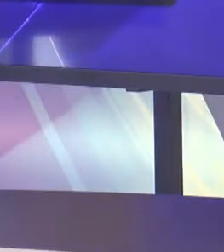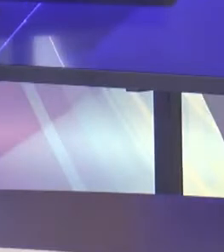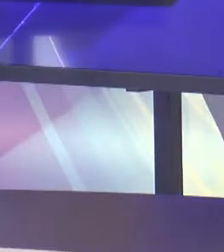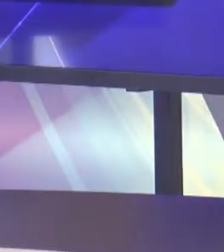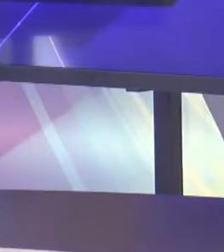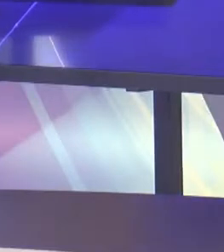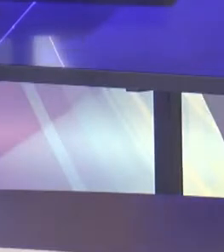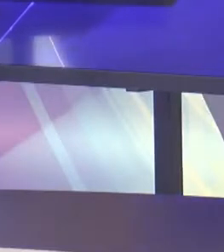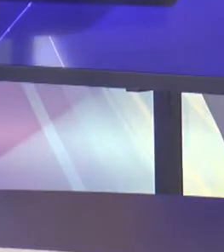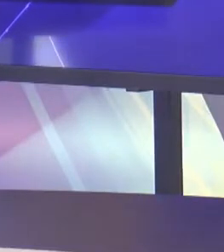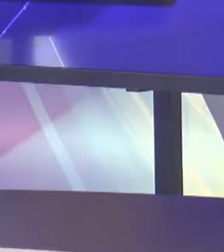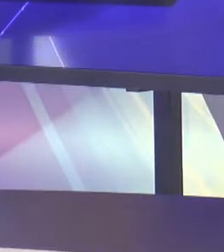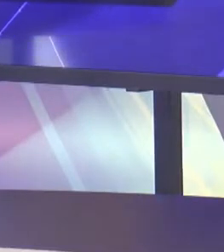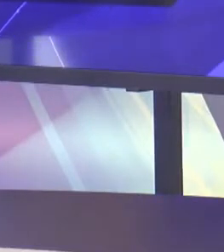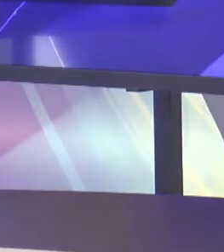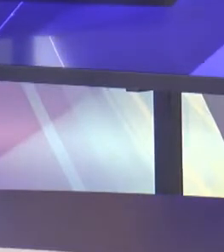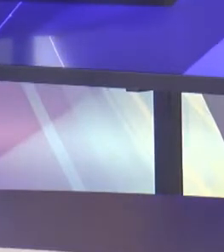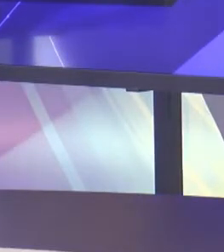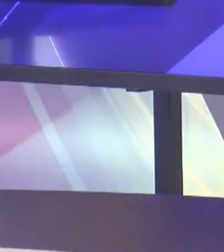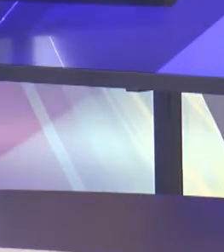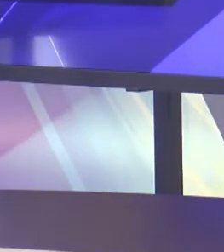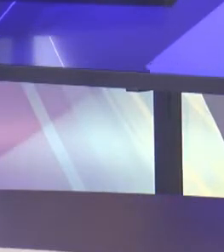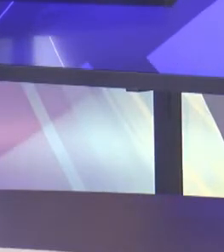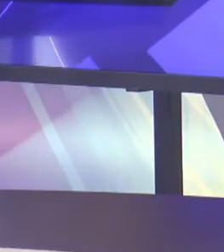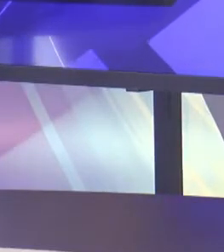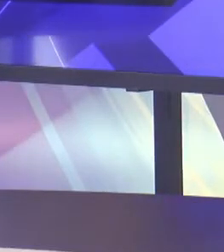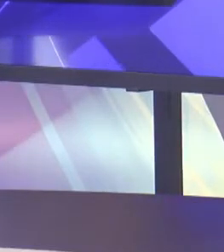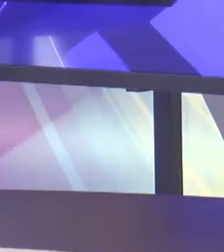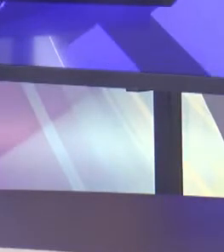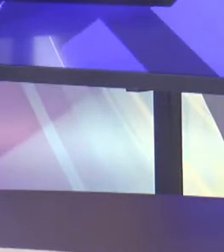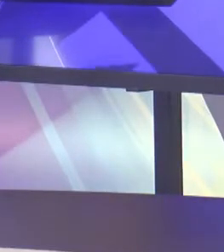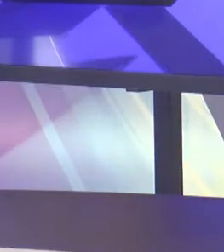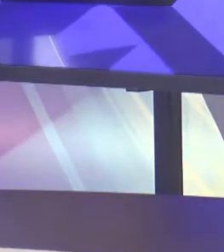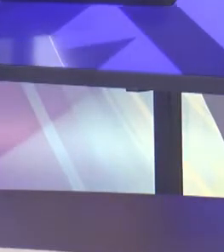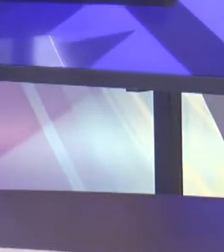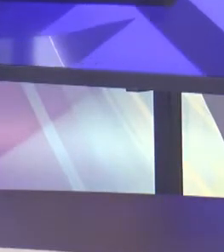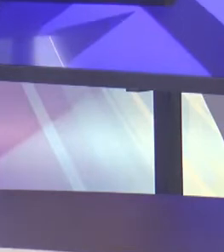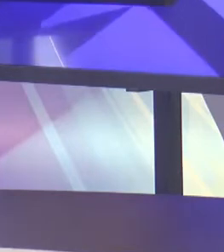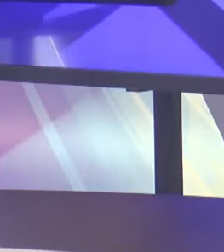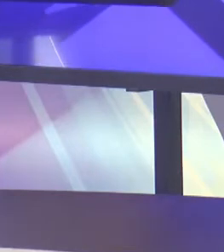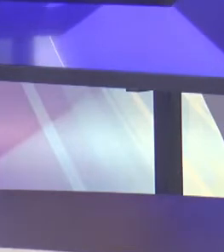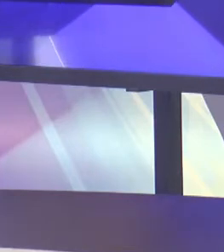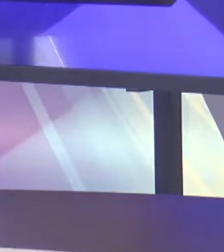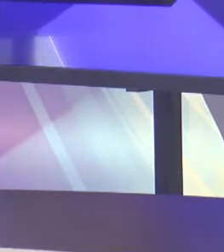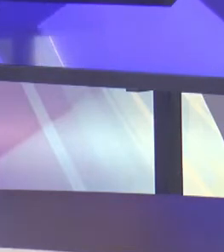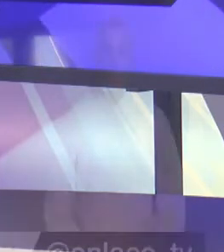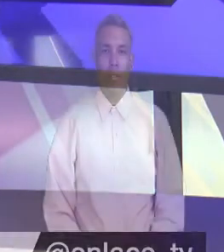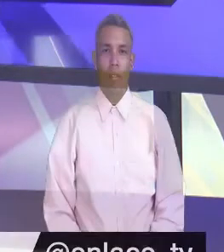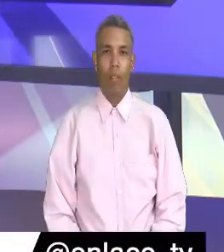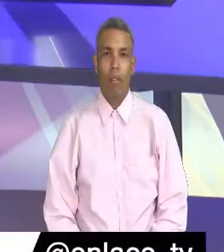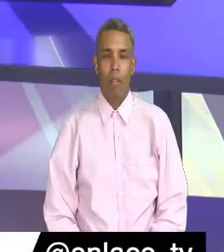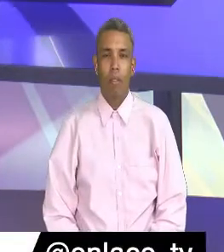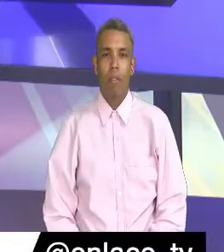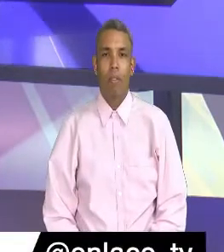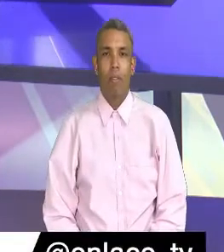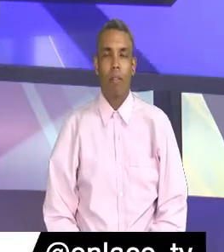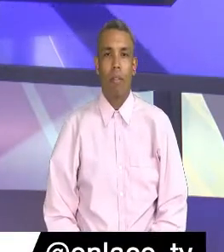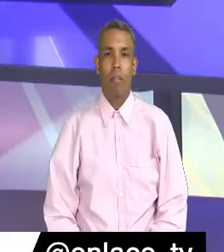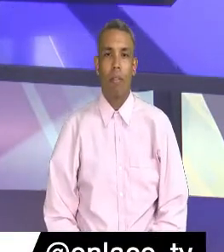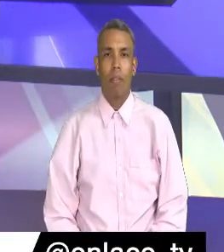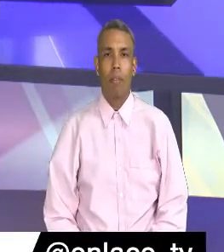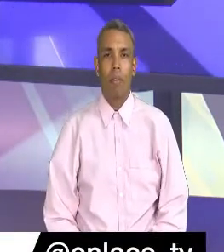Nueva temporada de teatro de la Escuela de Arte Las Tablas. La temporada irá hasta mediados del mes de abril. Enlace Noticias estuvo en la noche del martes en una